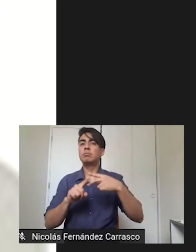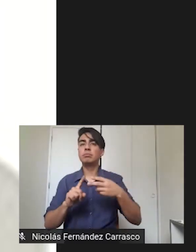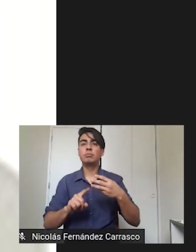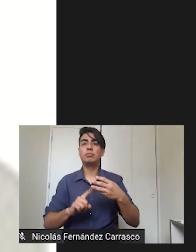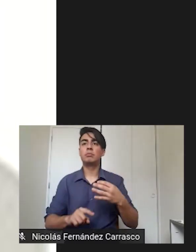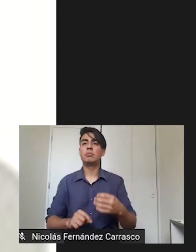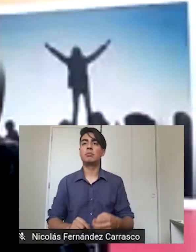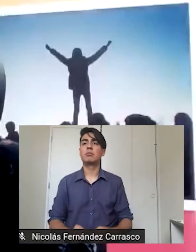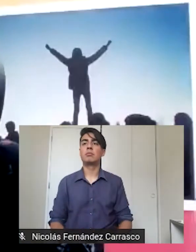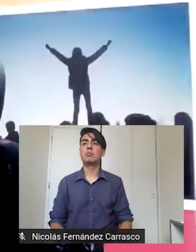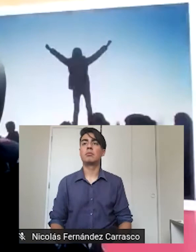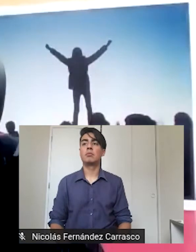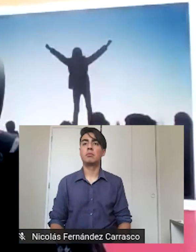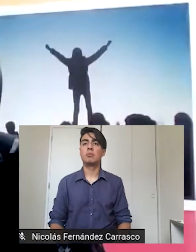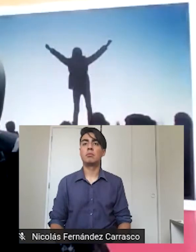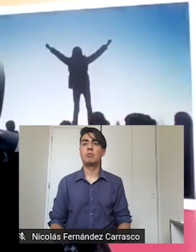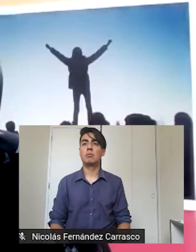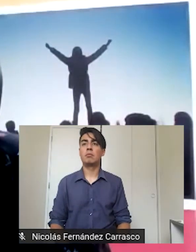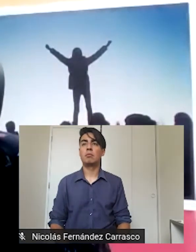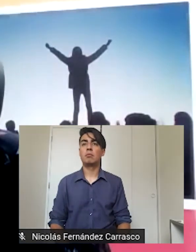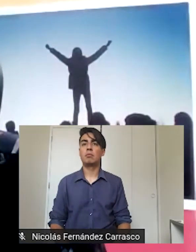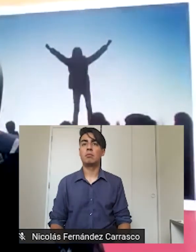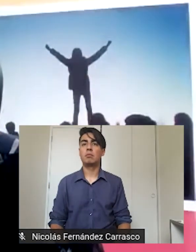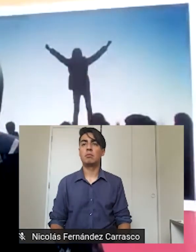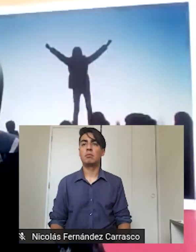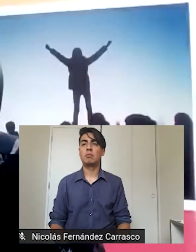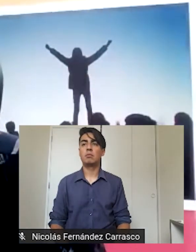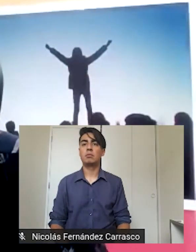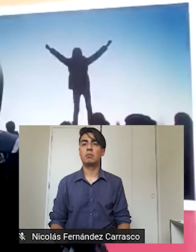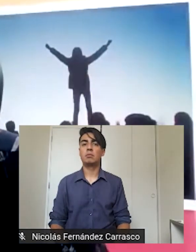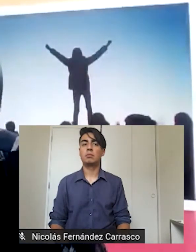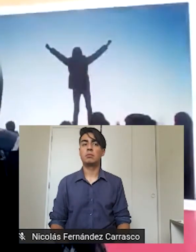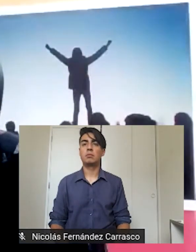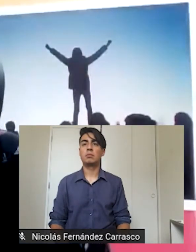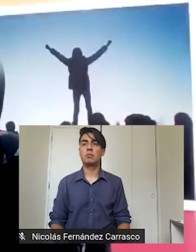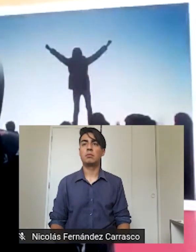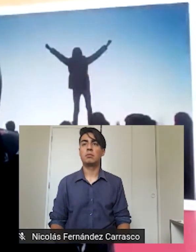Jaime, tienes tu micrófono abierto. Perdón.